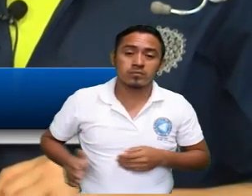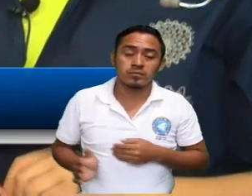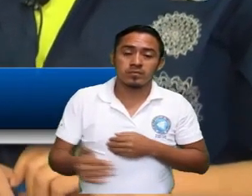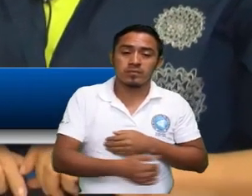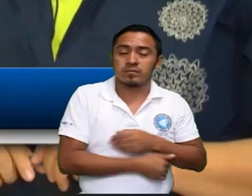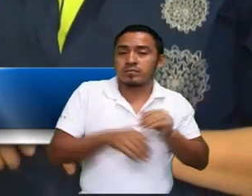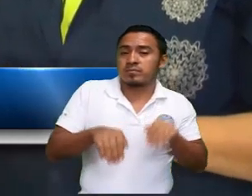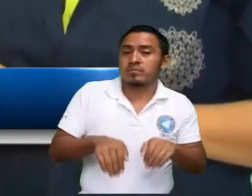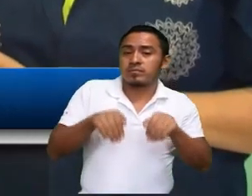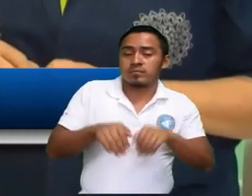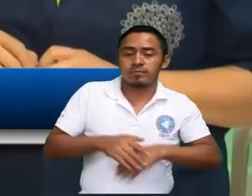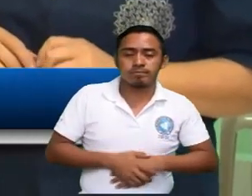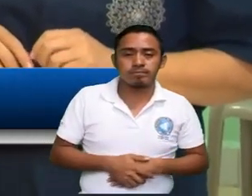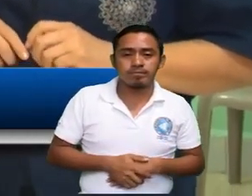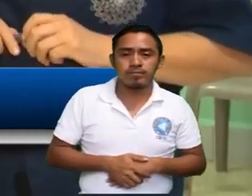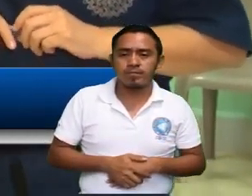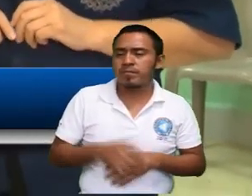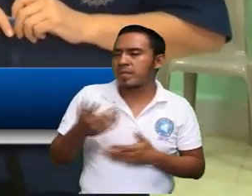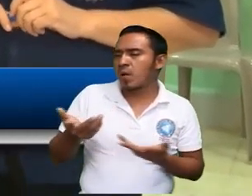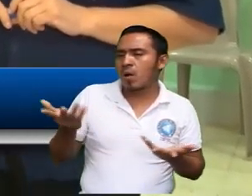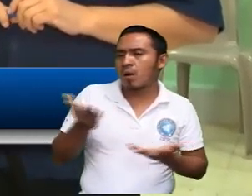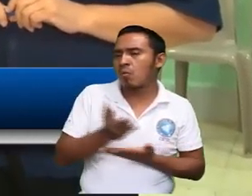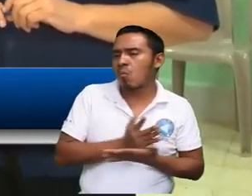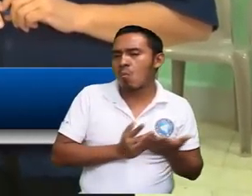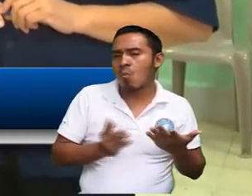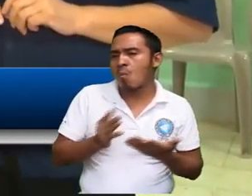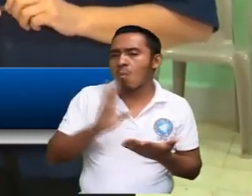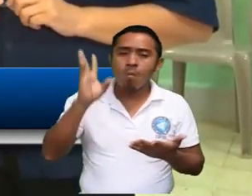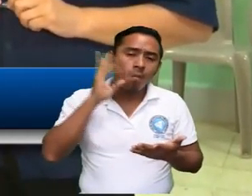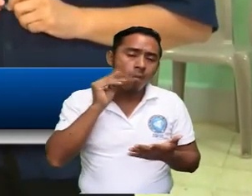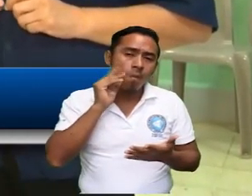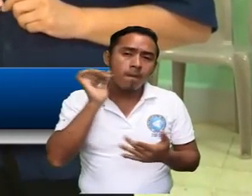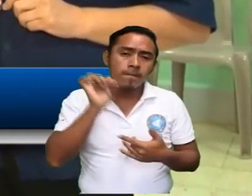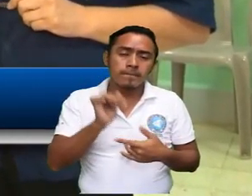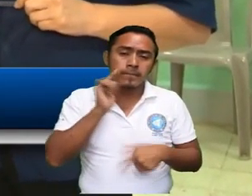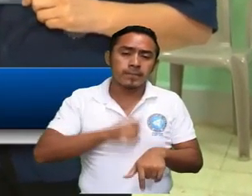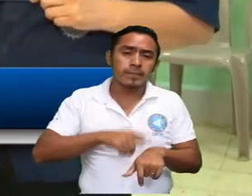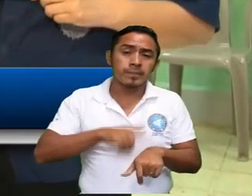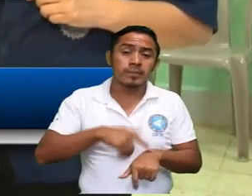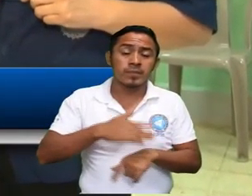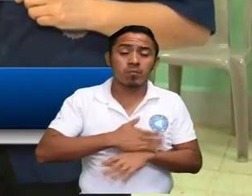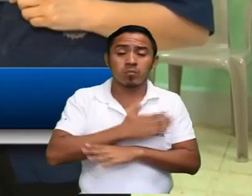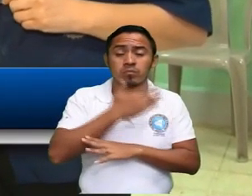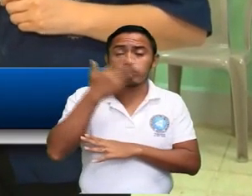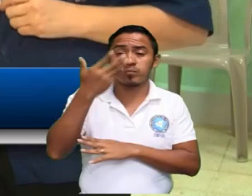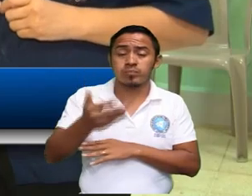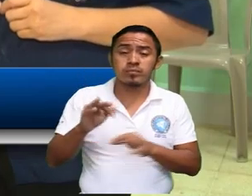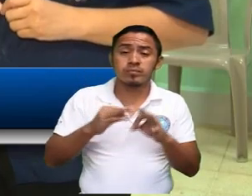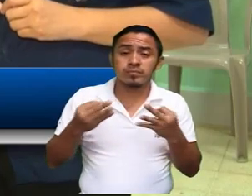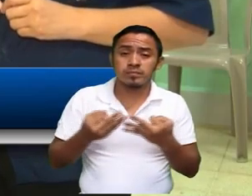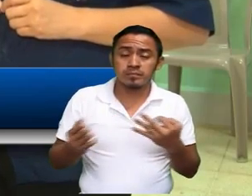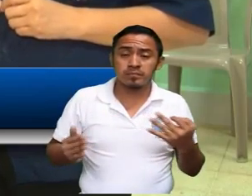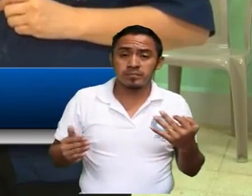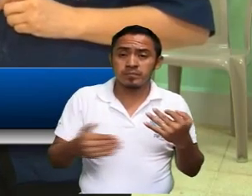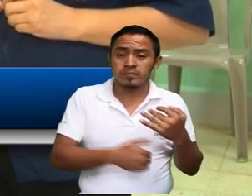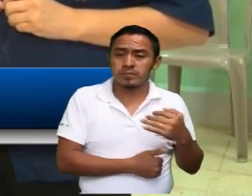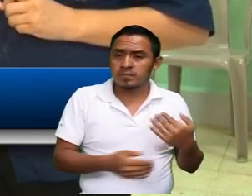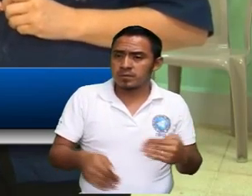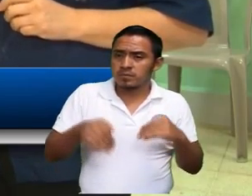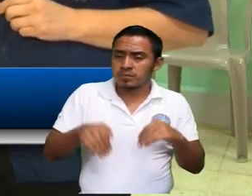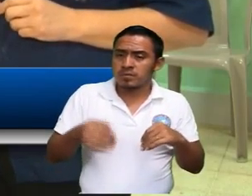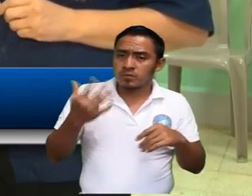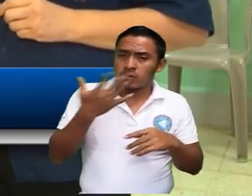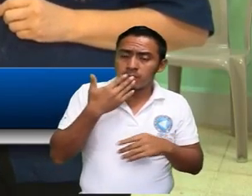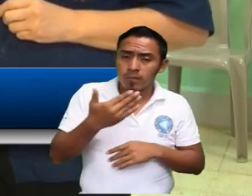llamado la atención, licenciada doctora, en el transcurso que usted tiene de estar en esta familia canguro? Porque uno se lleva buenas